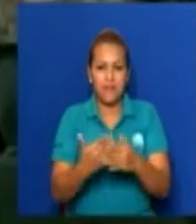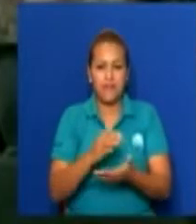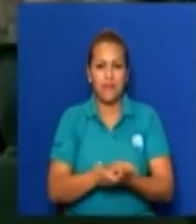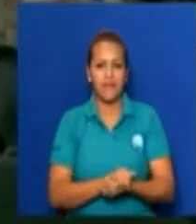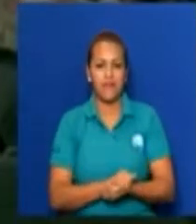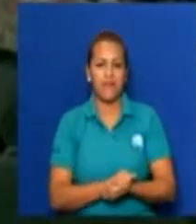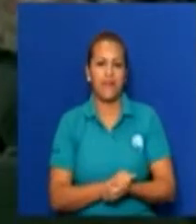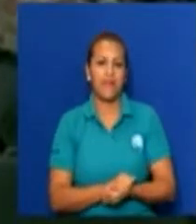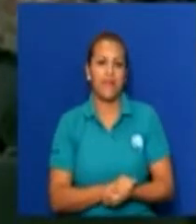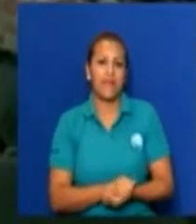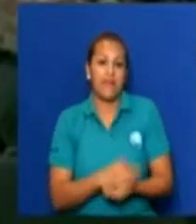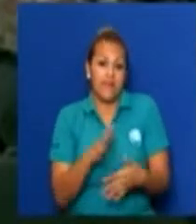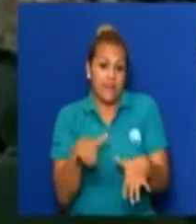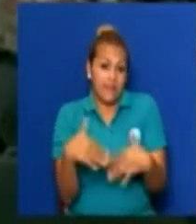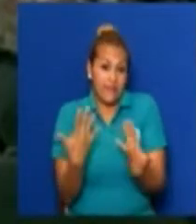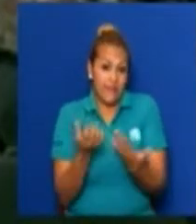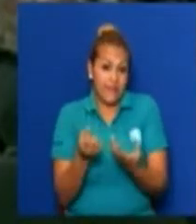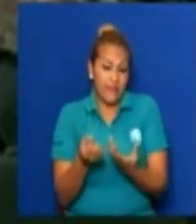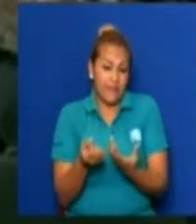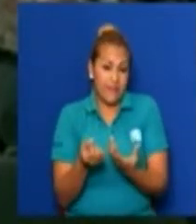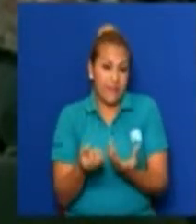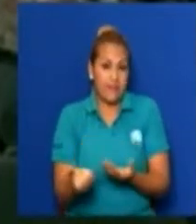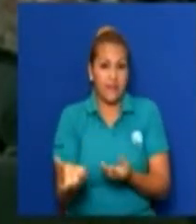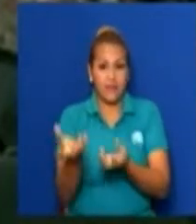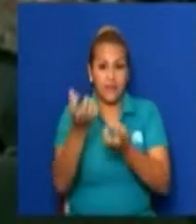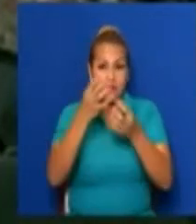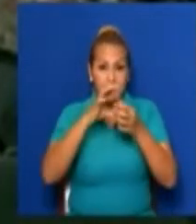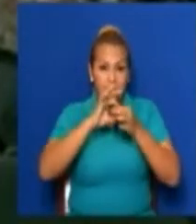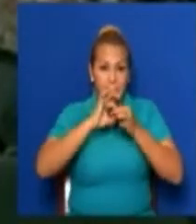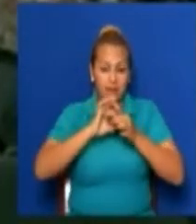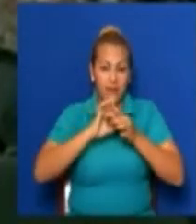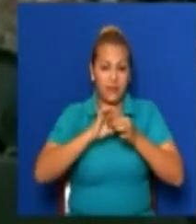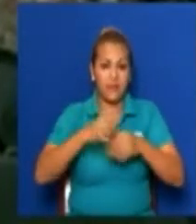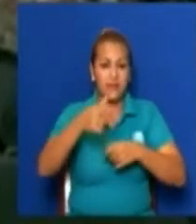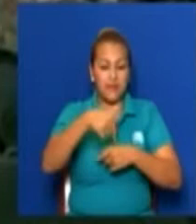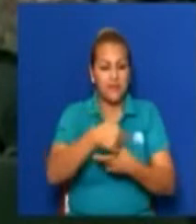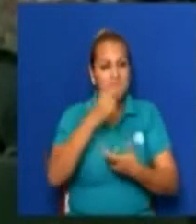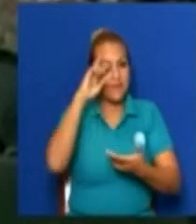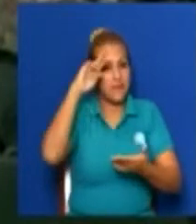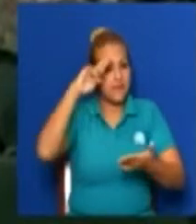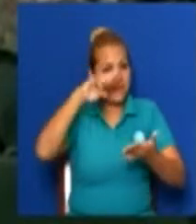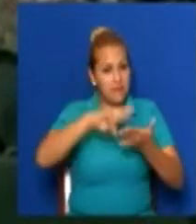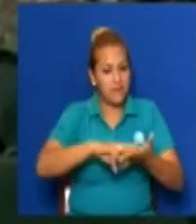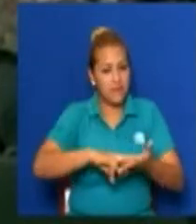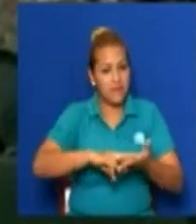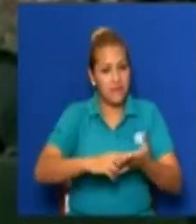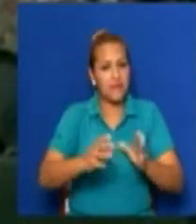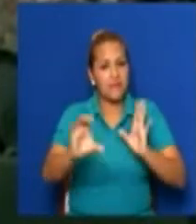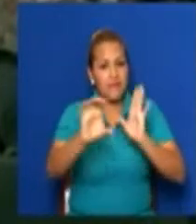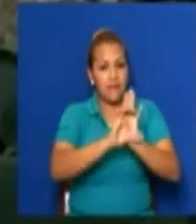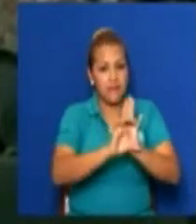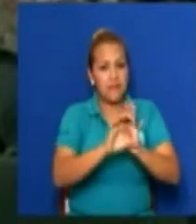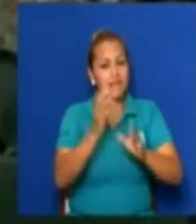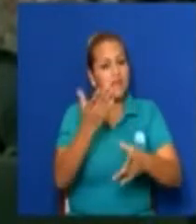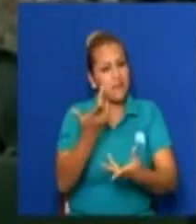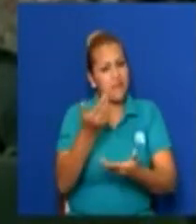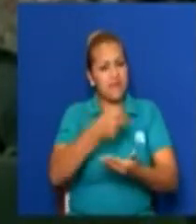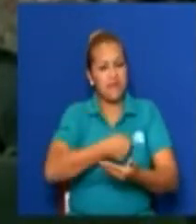nos estamos consolidando. Y recordar que en nuestra reforma constitucional que hicimos hace